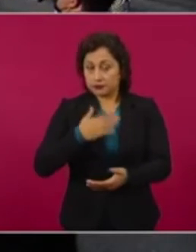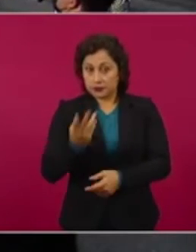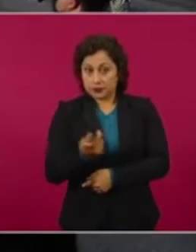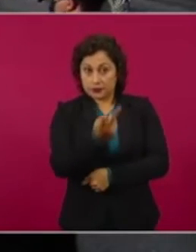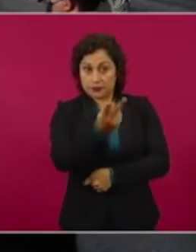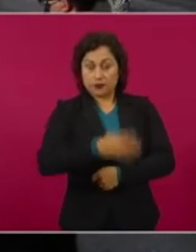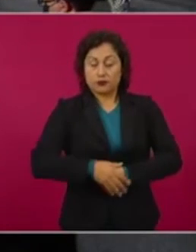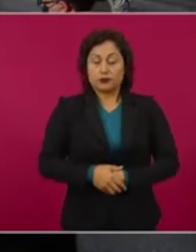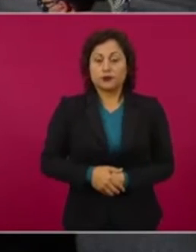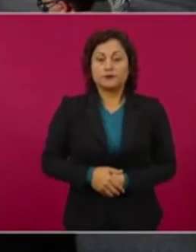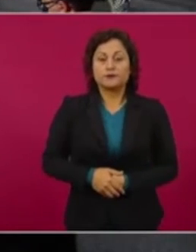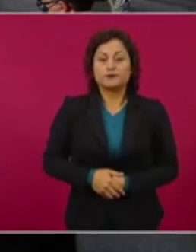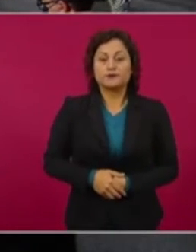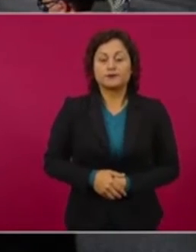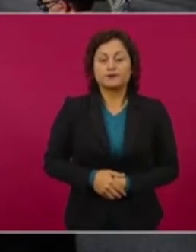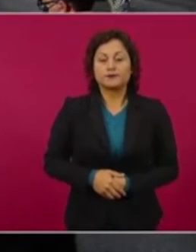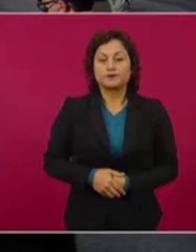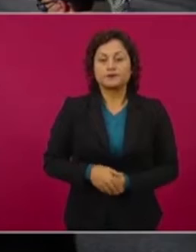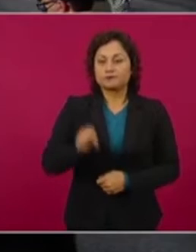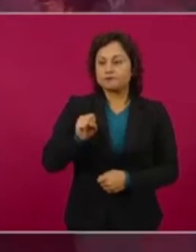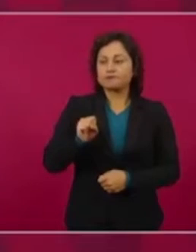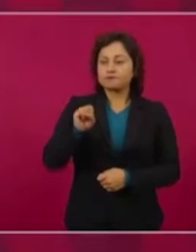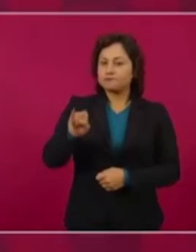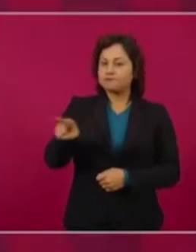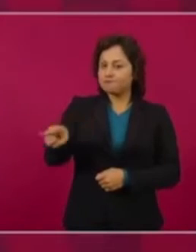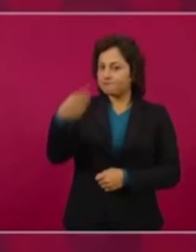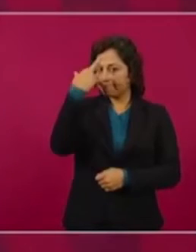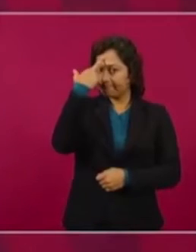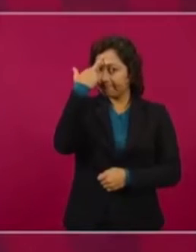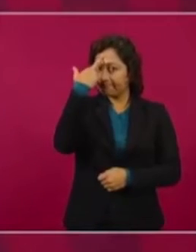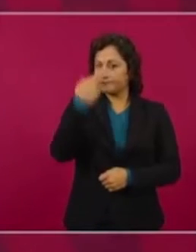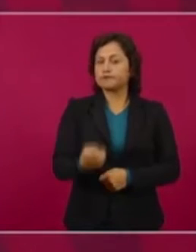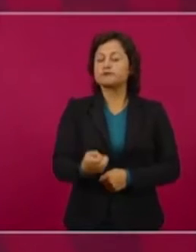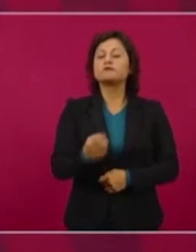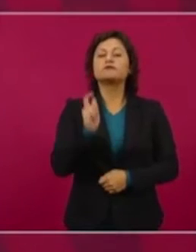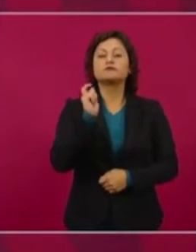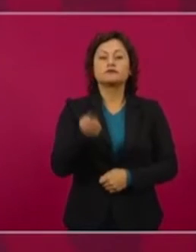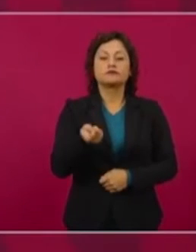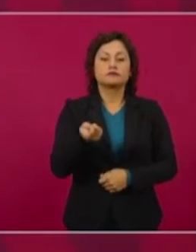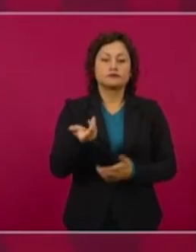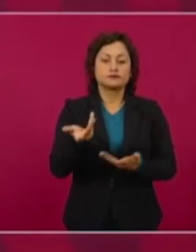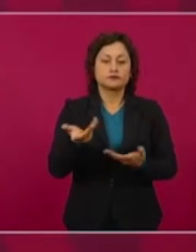la razón. Se fue